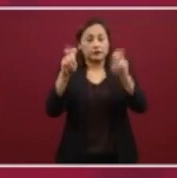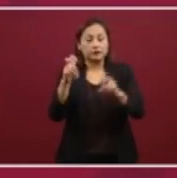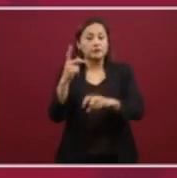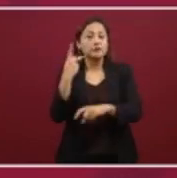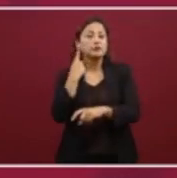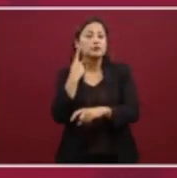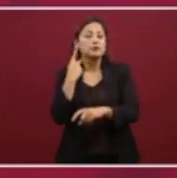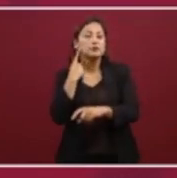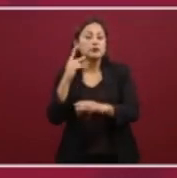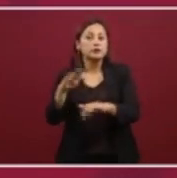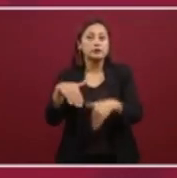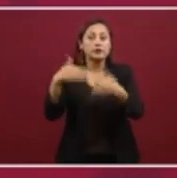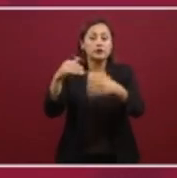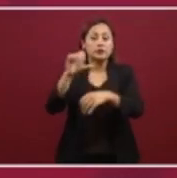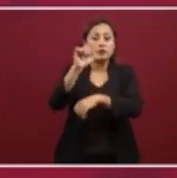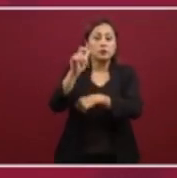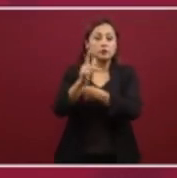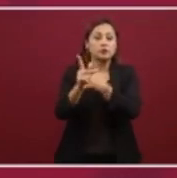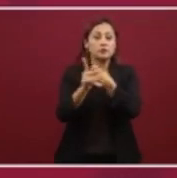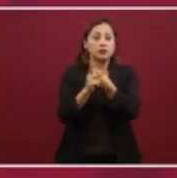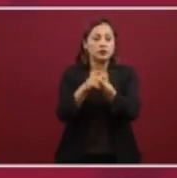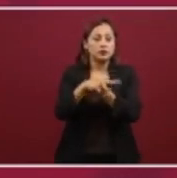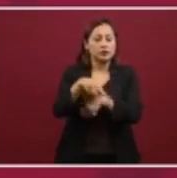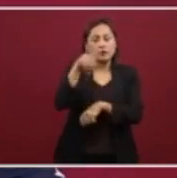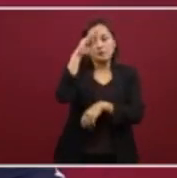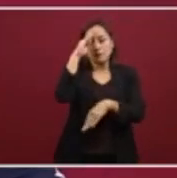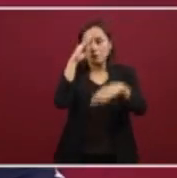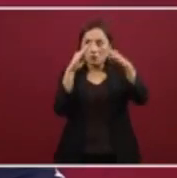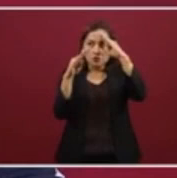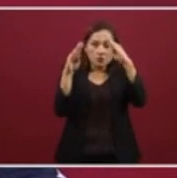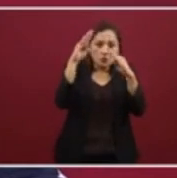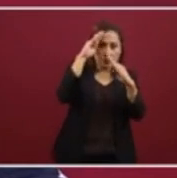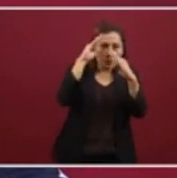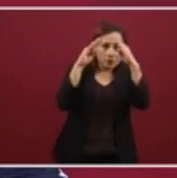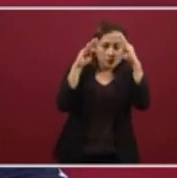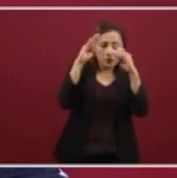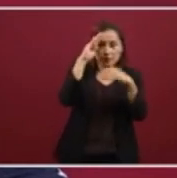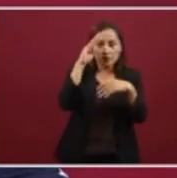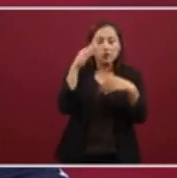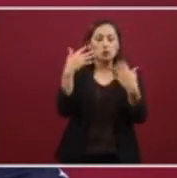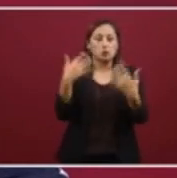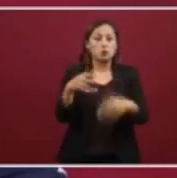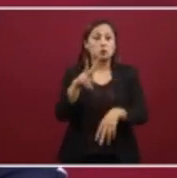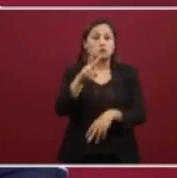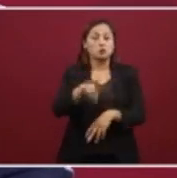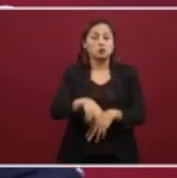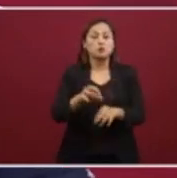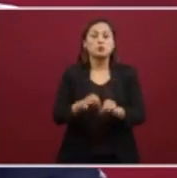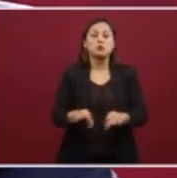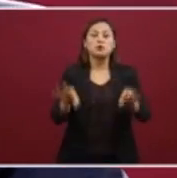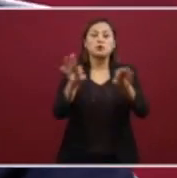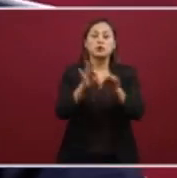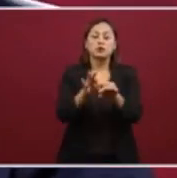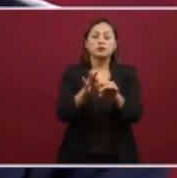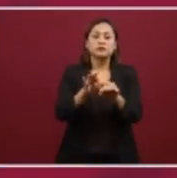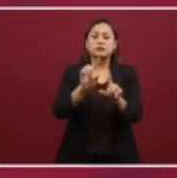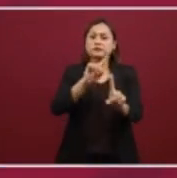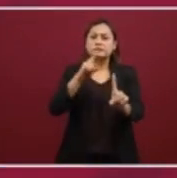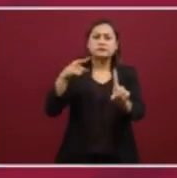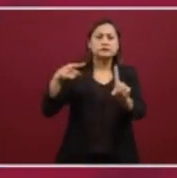la importancia de diversificar la relación